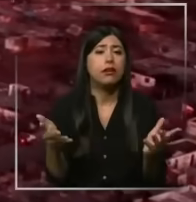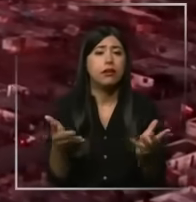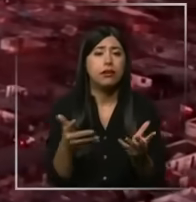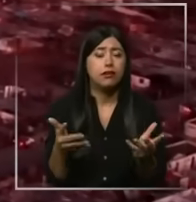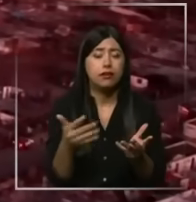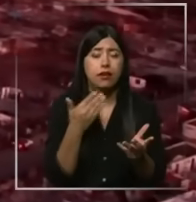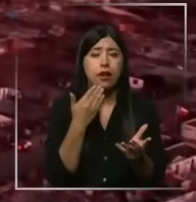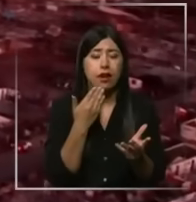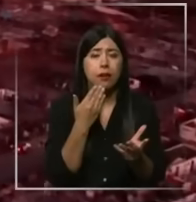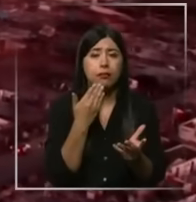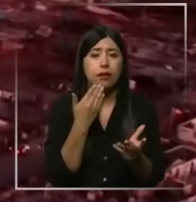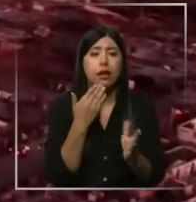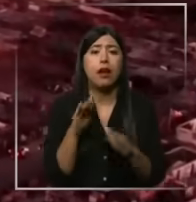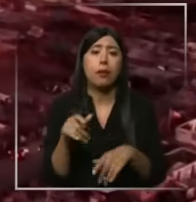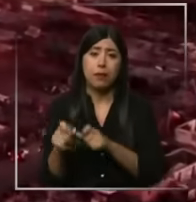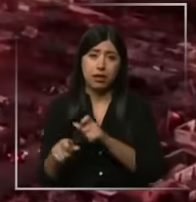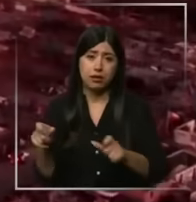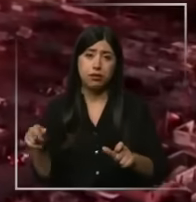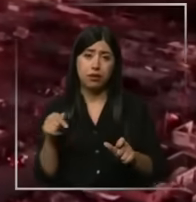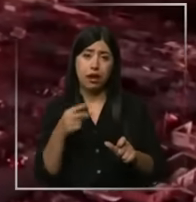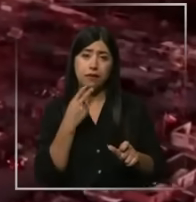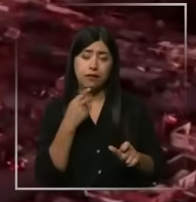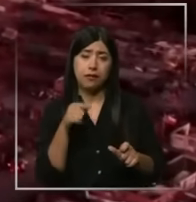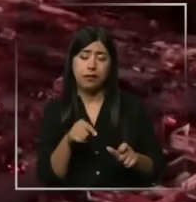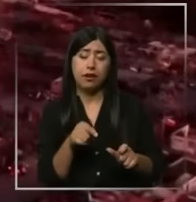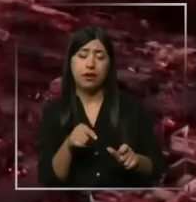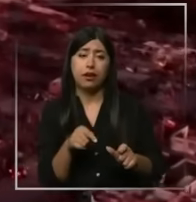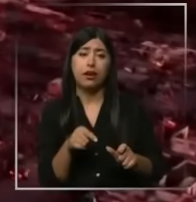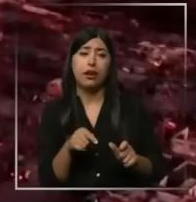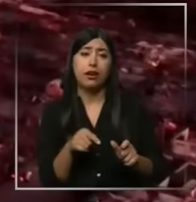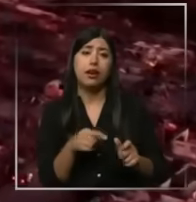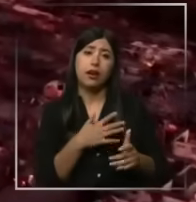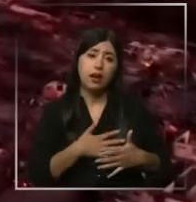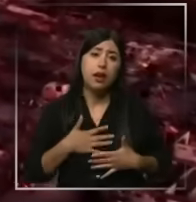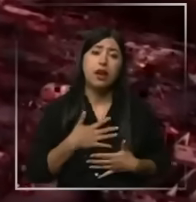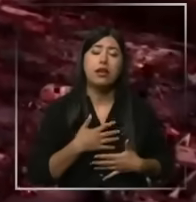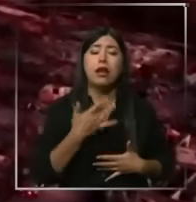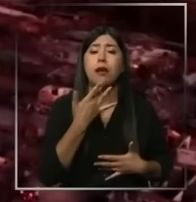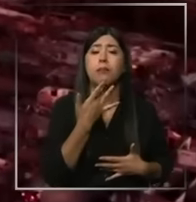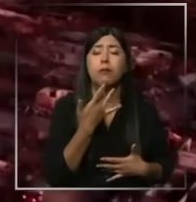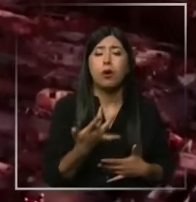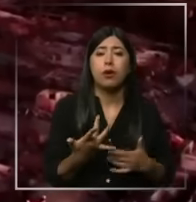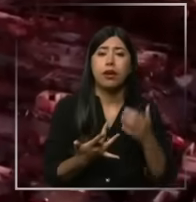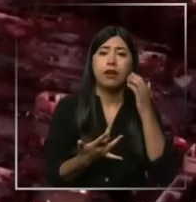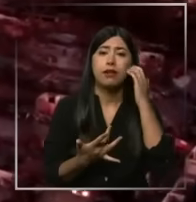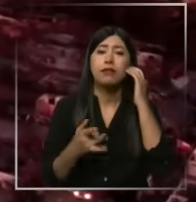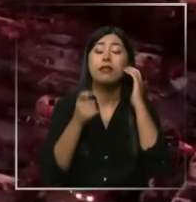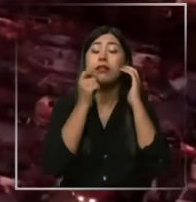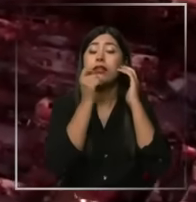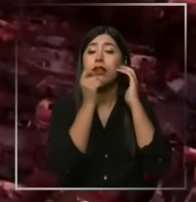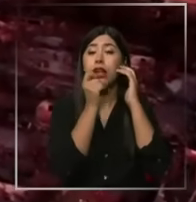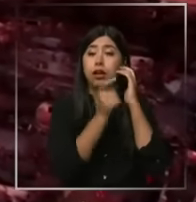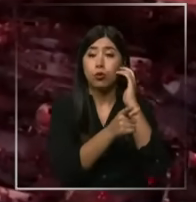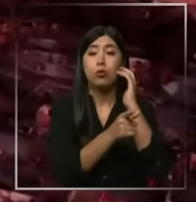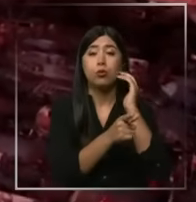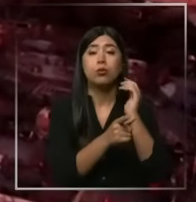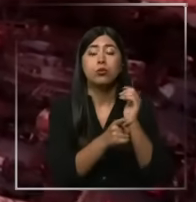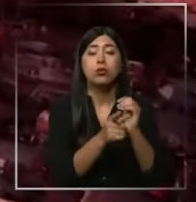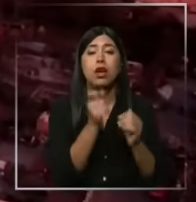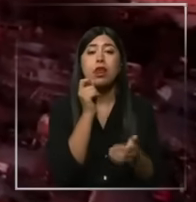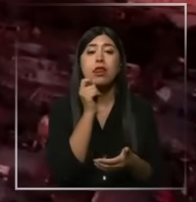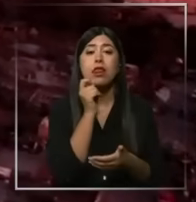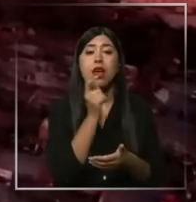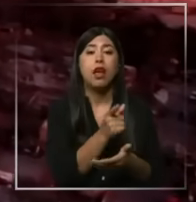además los propios vecinos de este sector, debido además a estas denuncias que han estado